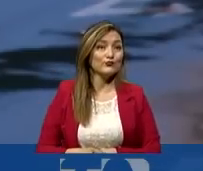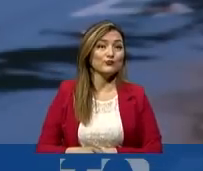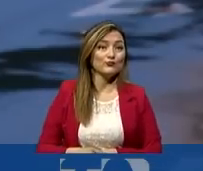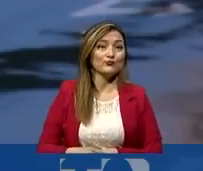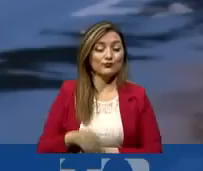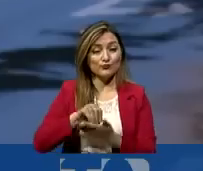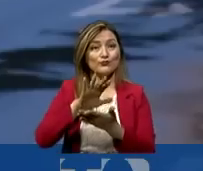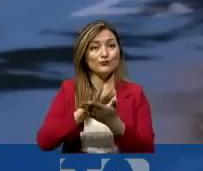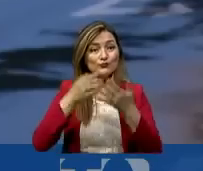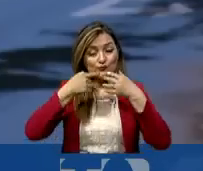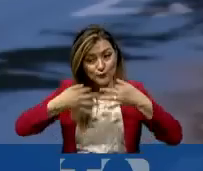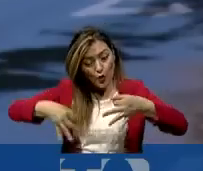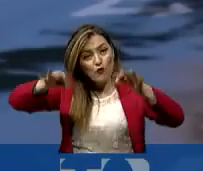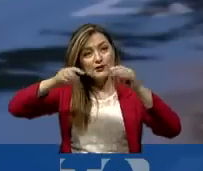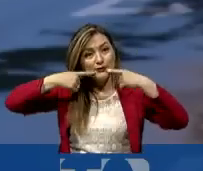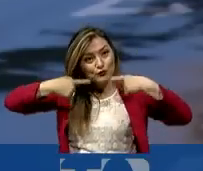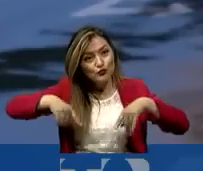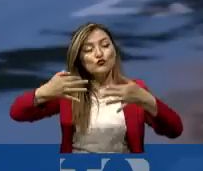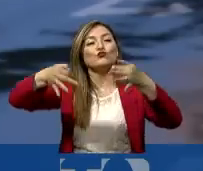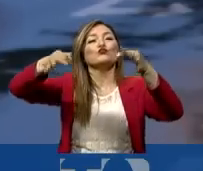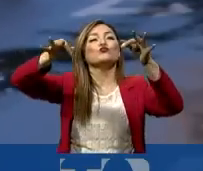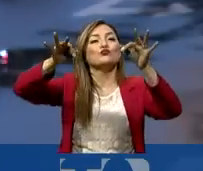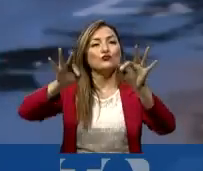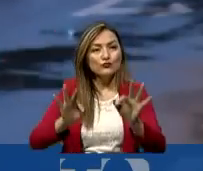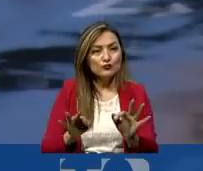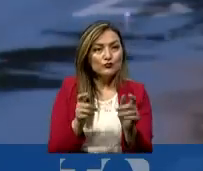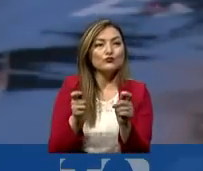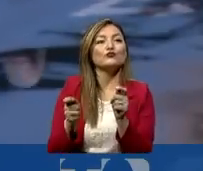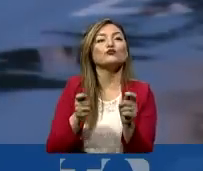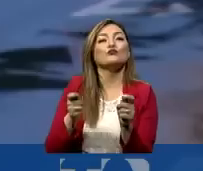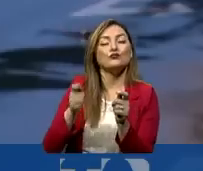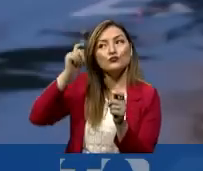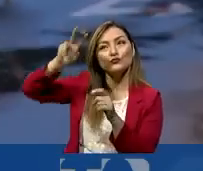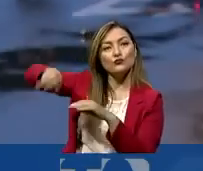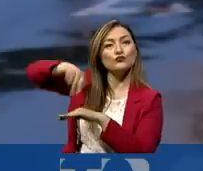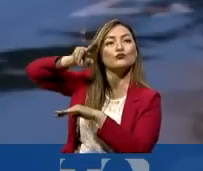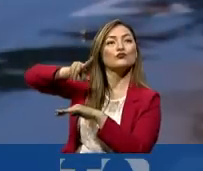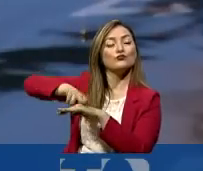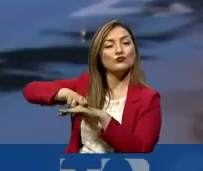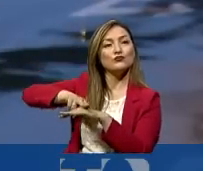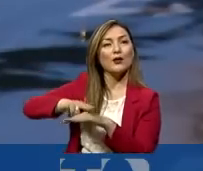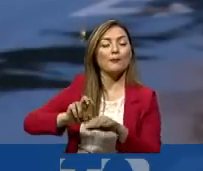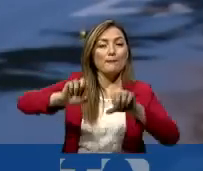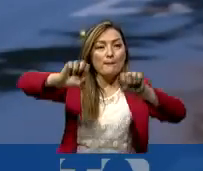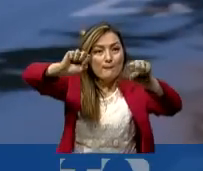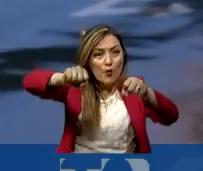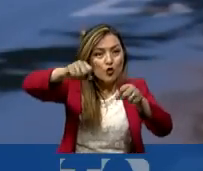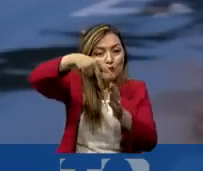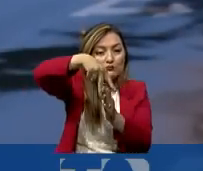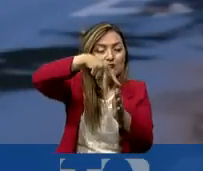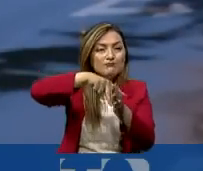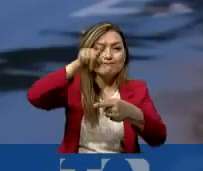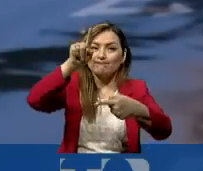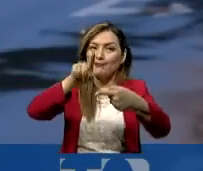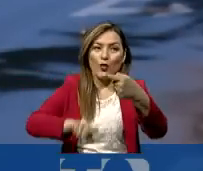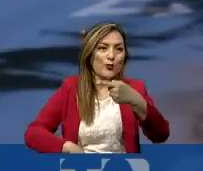vez que el registro oficial regule justamente a nivel nacional, oficialice esta normativa de que dos